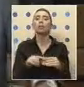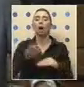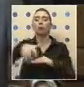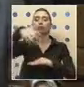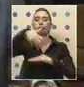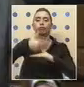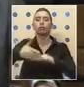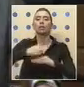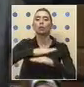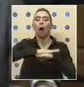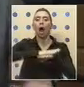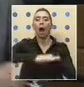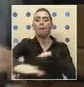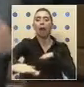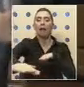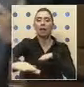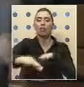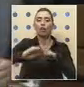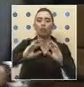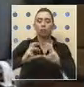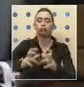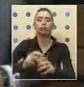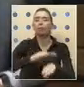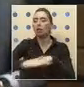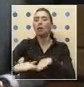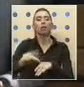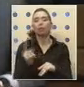con la aplanadora. Tampoco hace bien